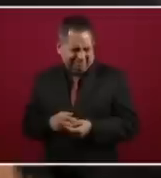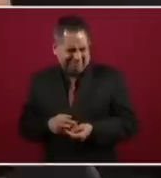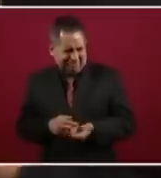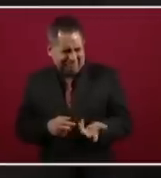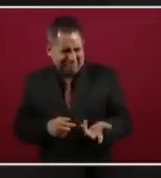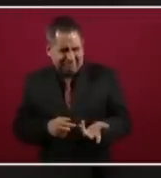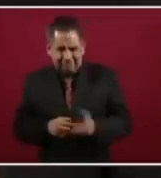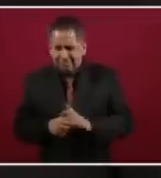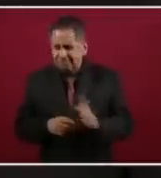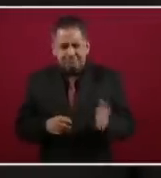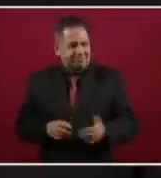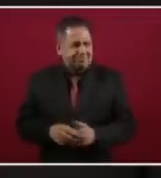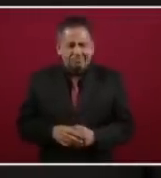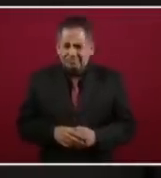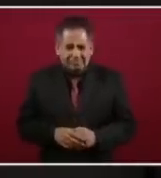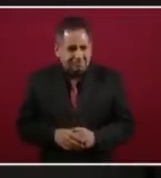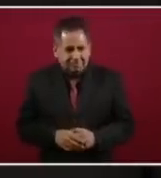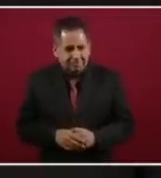pero no es